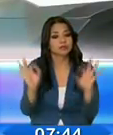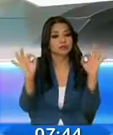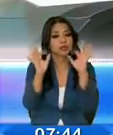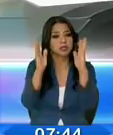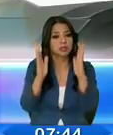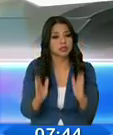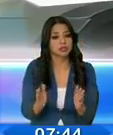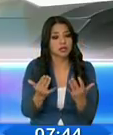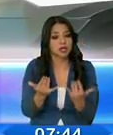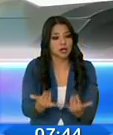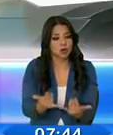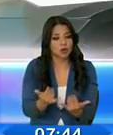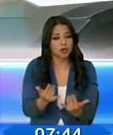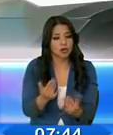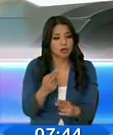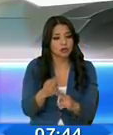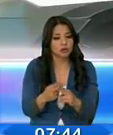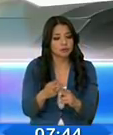ahora no tengo